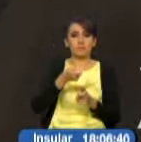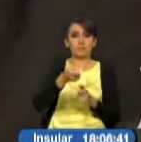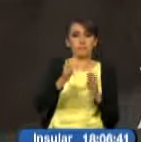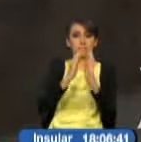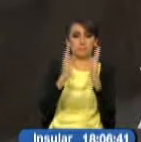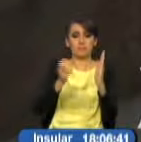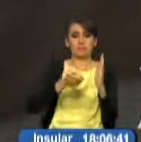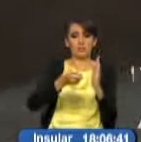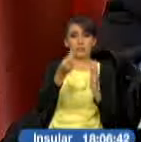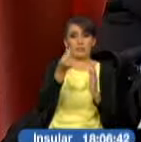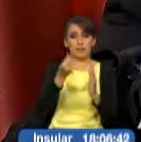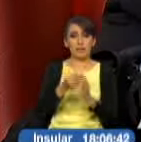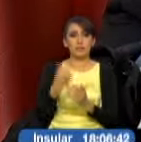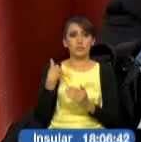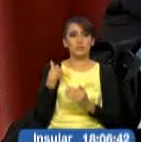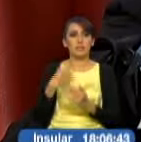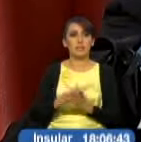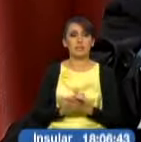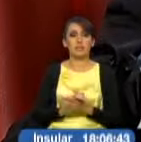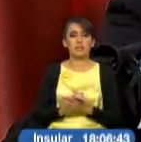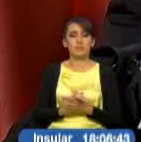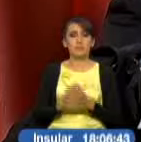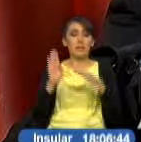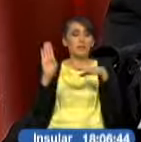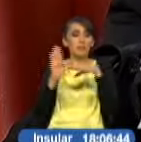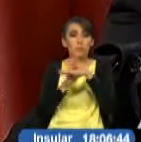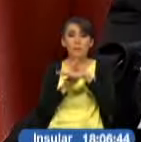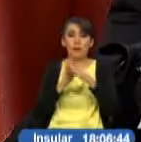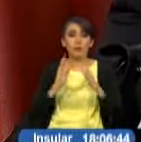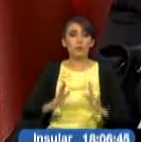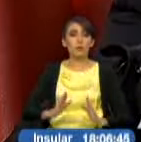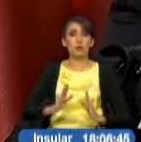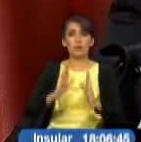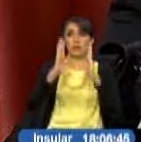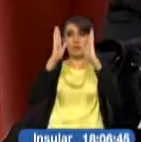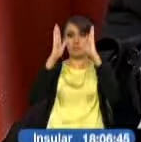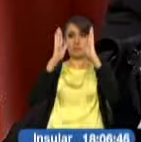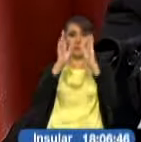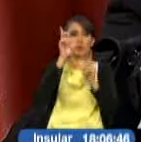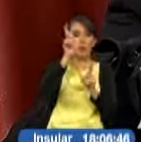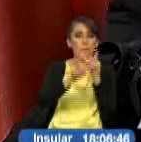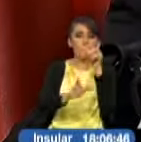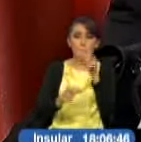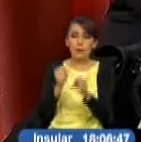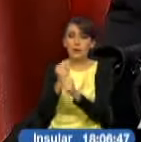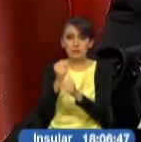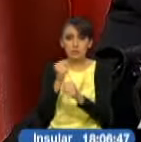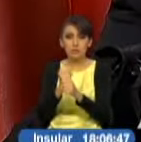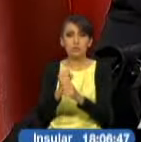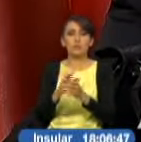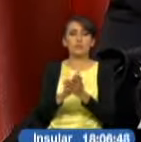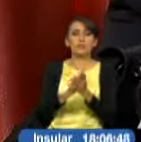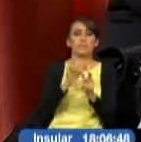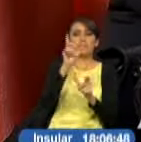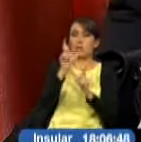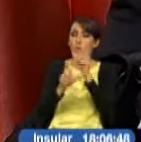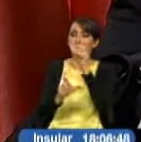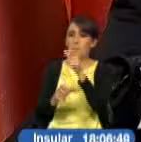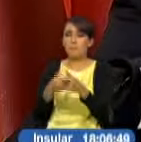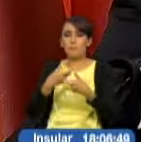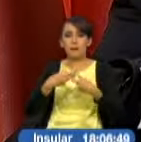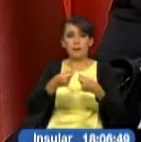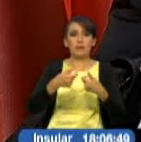propio Guillermo Lasso. Es un banco con edificios, con personal, con clientes, regulado